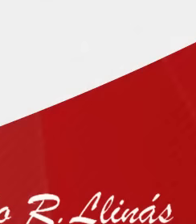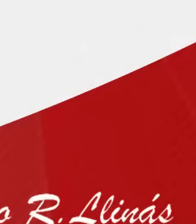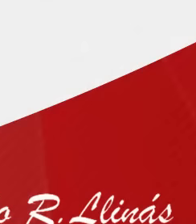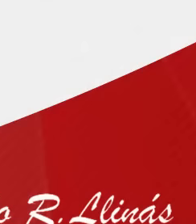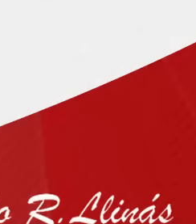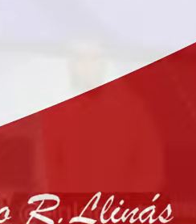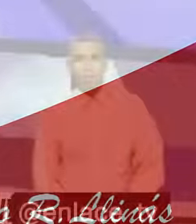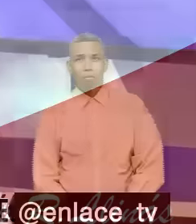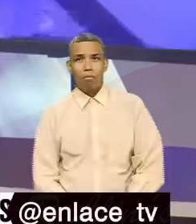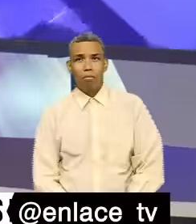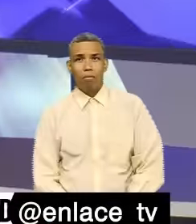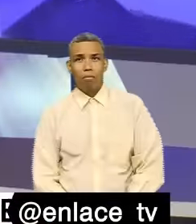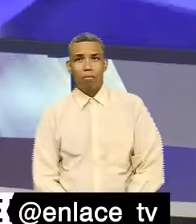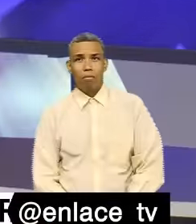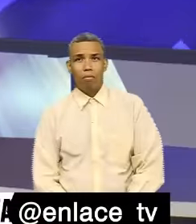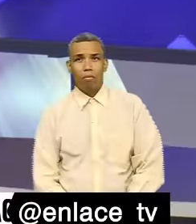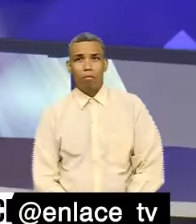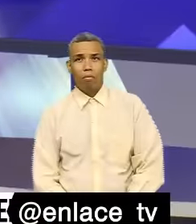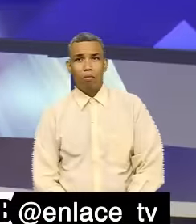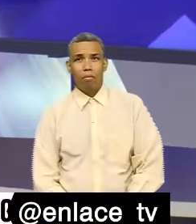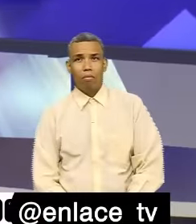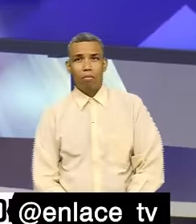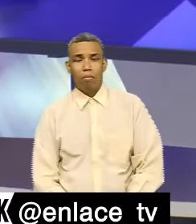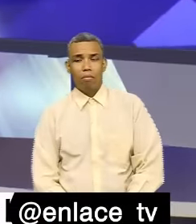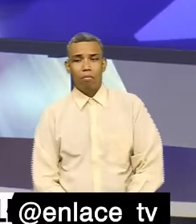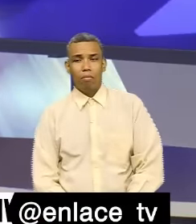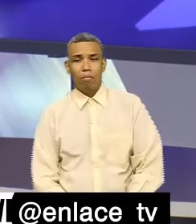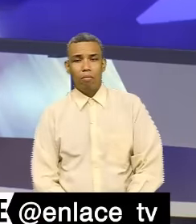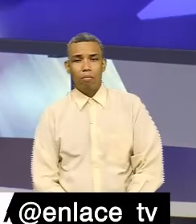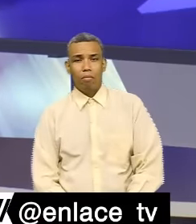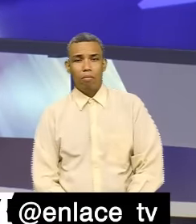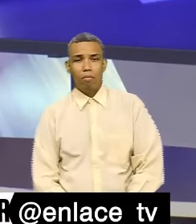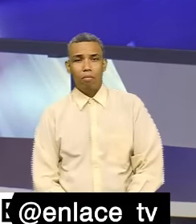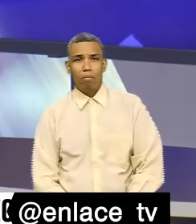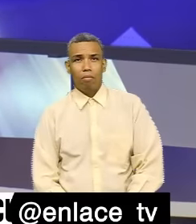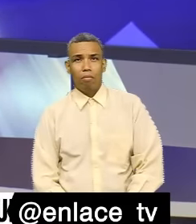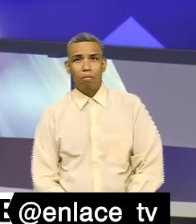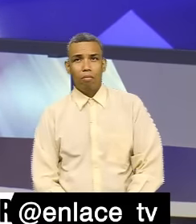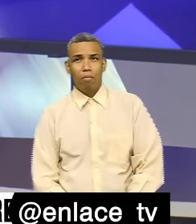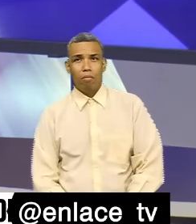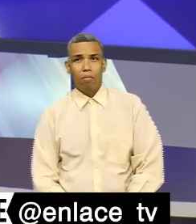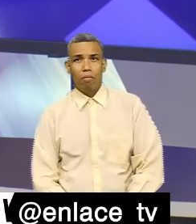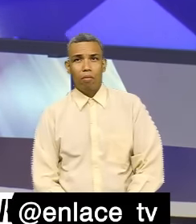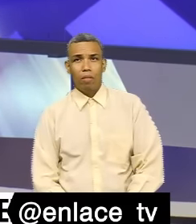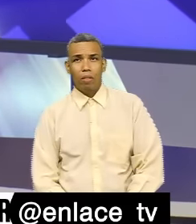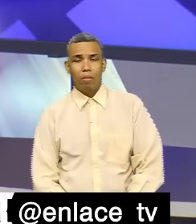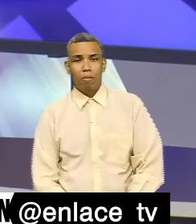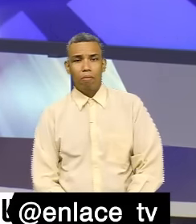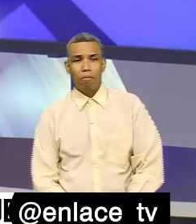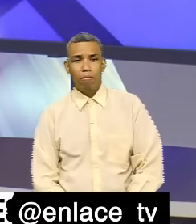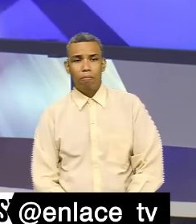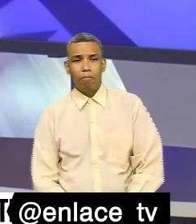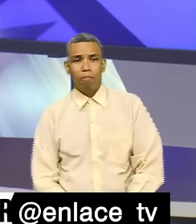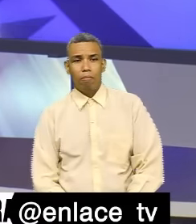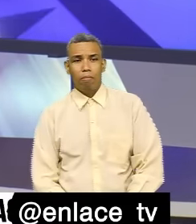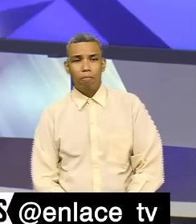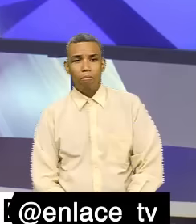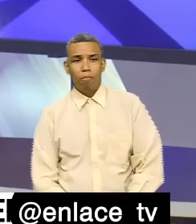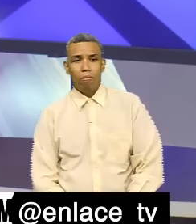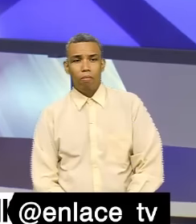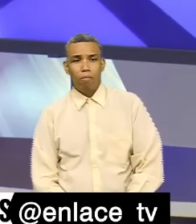Bermeja. Y a raíz del malestar ciudadano en el corregimiento del centro por la falta de socialización del proyecto